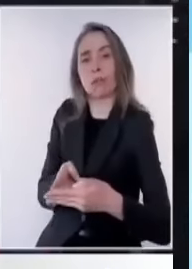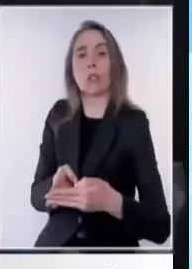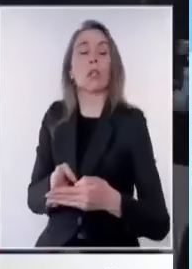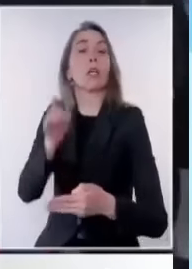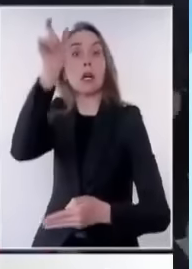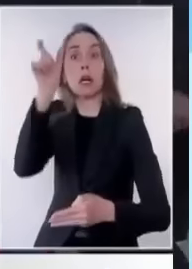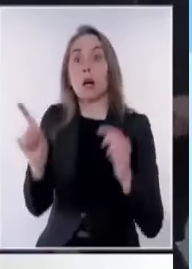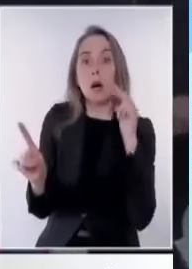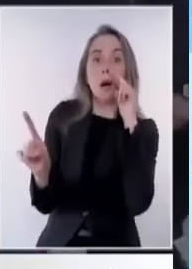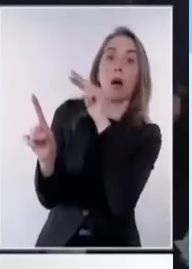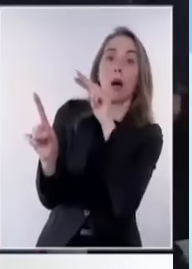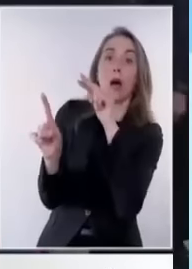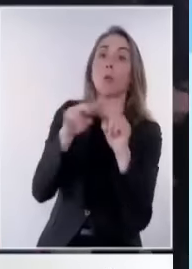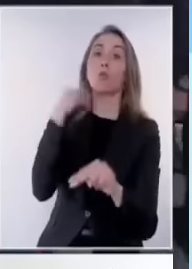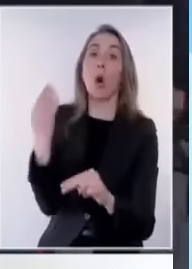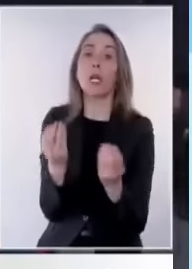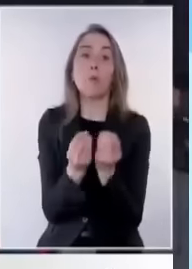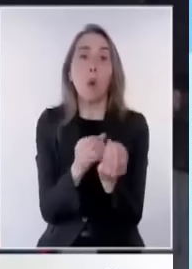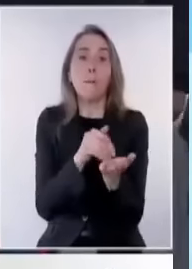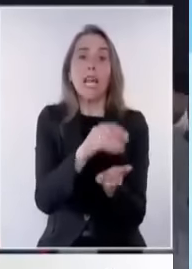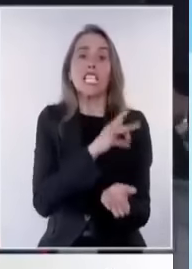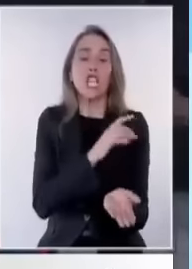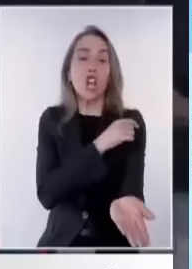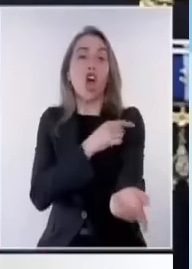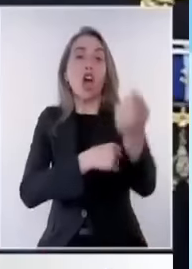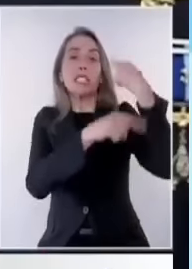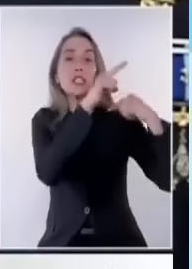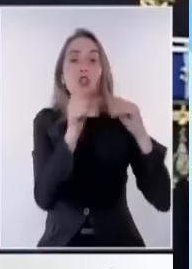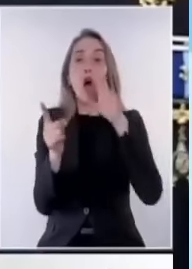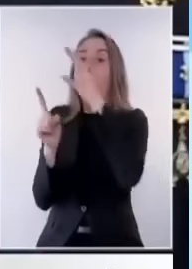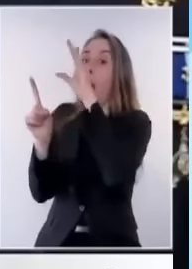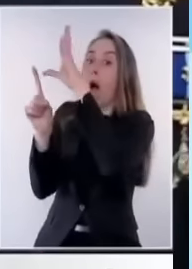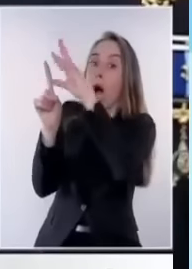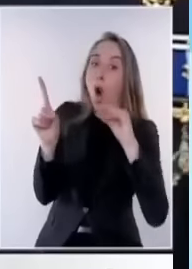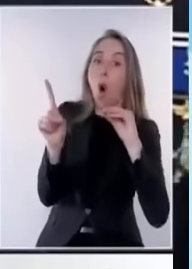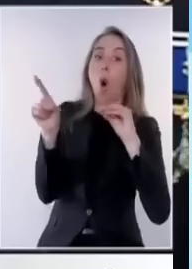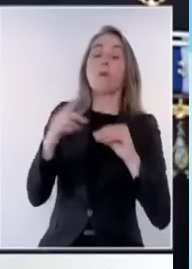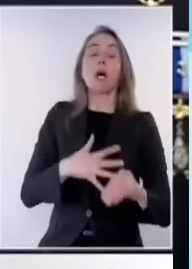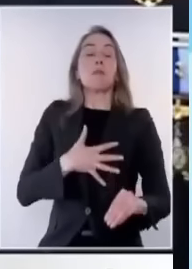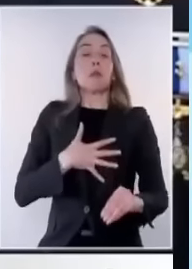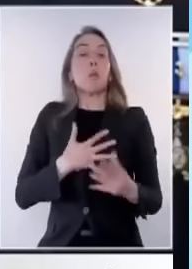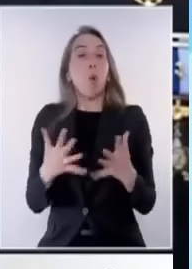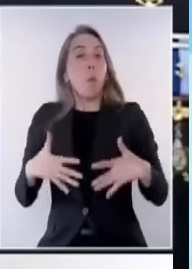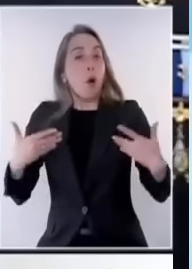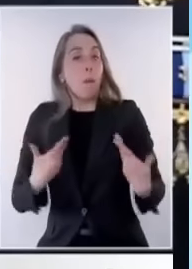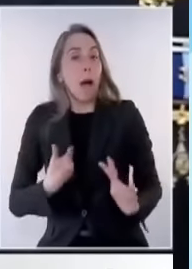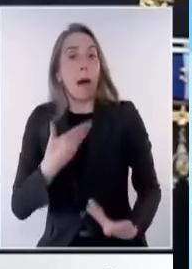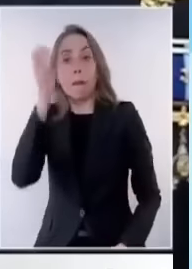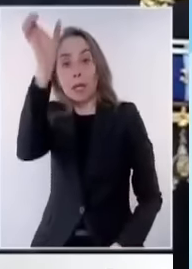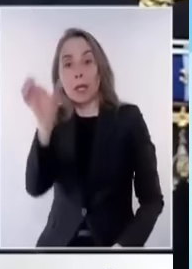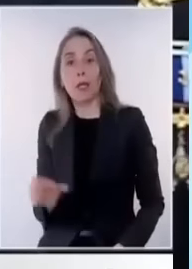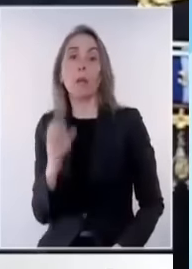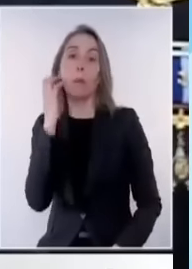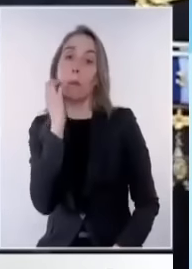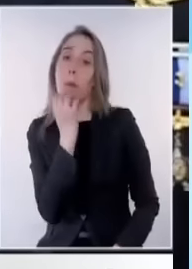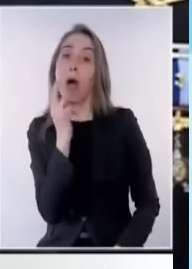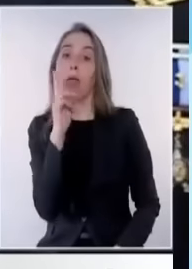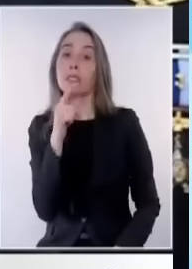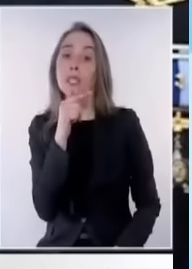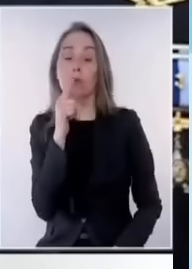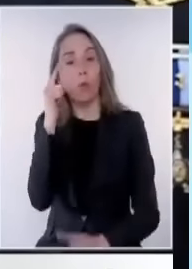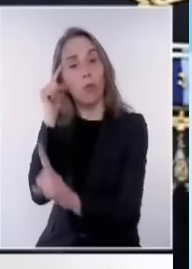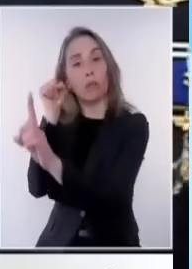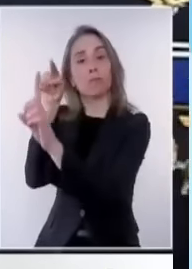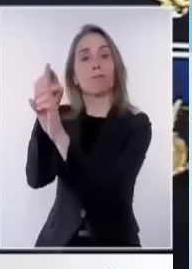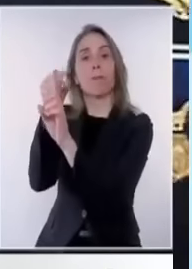su figura inspira a cientos de miles de chilenos a lo largo de la historia, es tremendamente motivante. Y para mí la figura de Prat, sin lugar a dudas, es